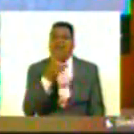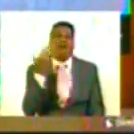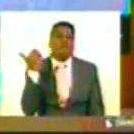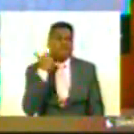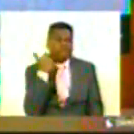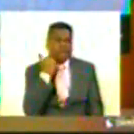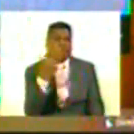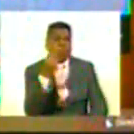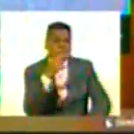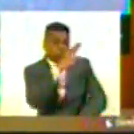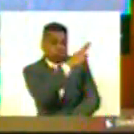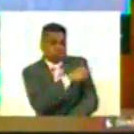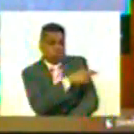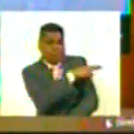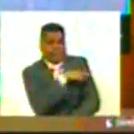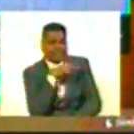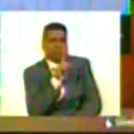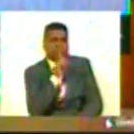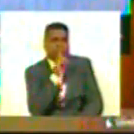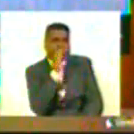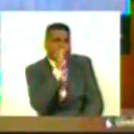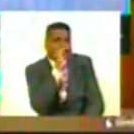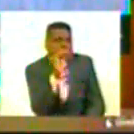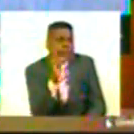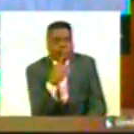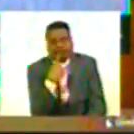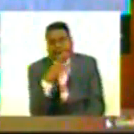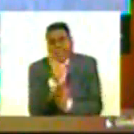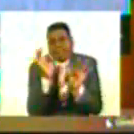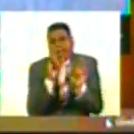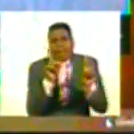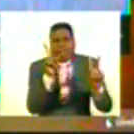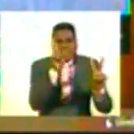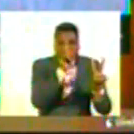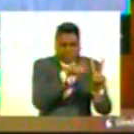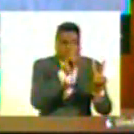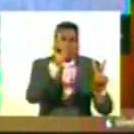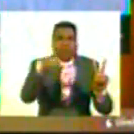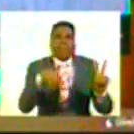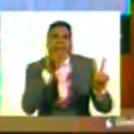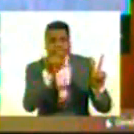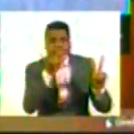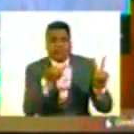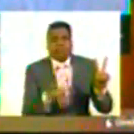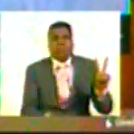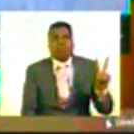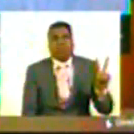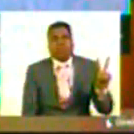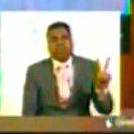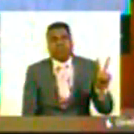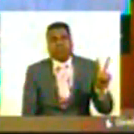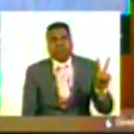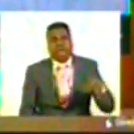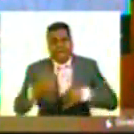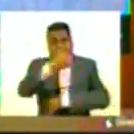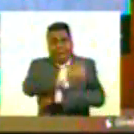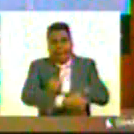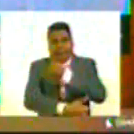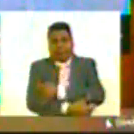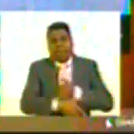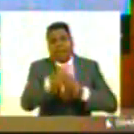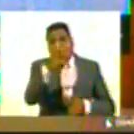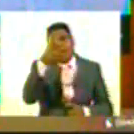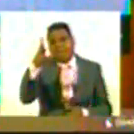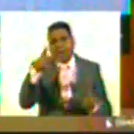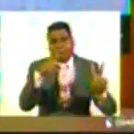bajo pronóstico reservado. Igualmente en el mismo sitio recibió una herida de bala en la